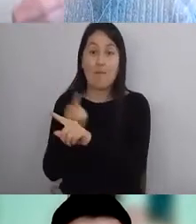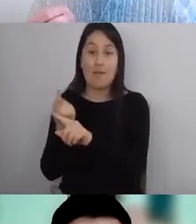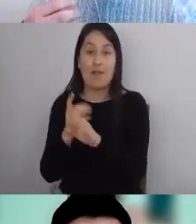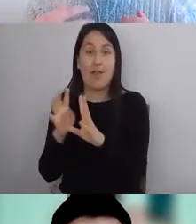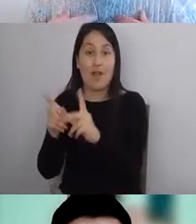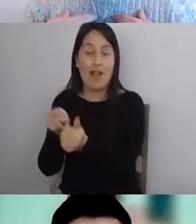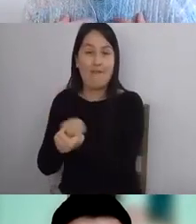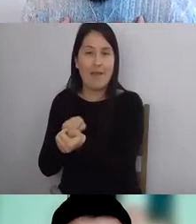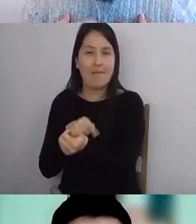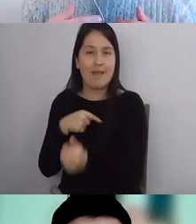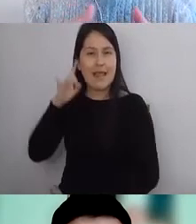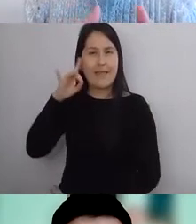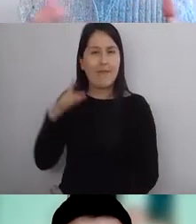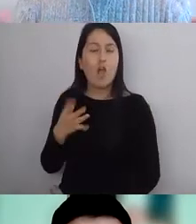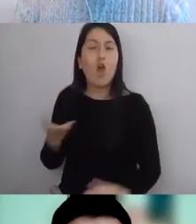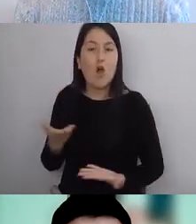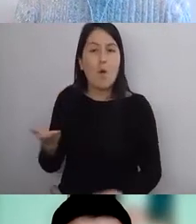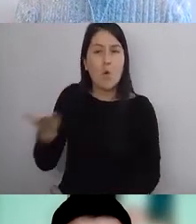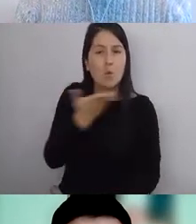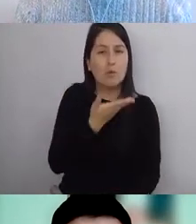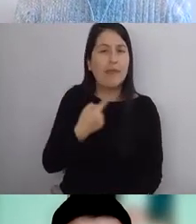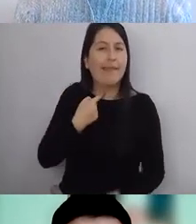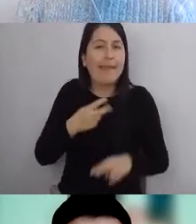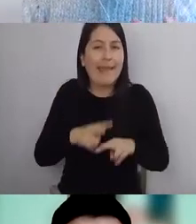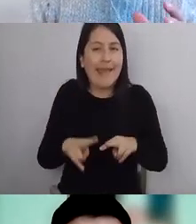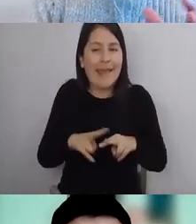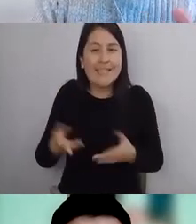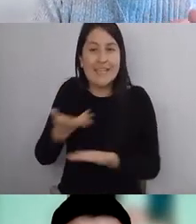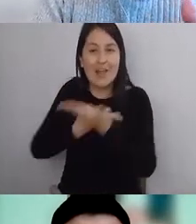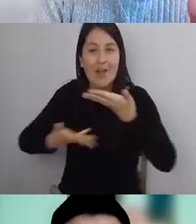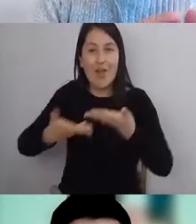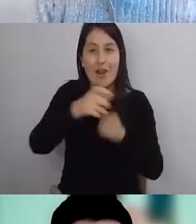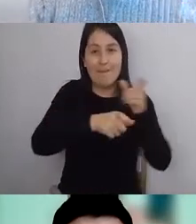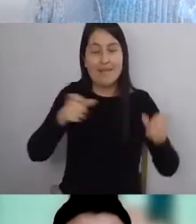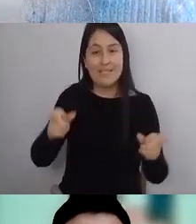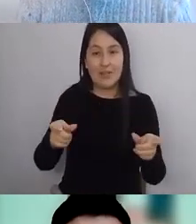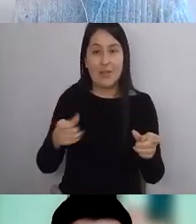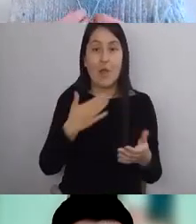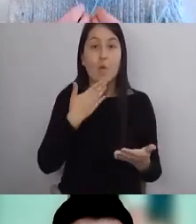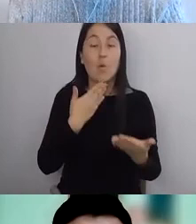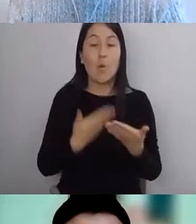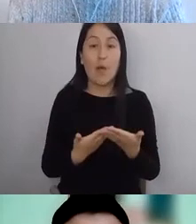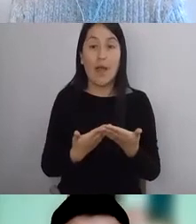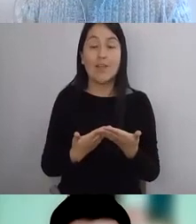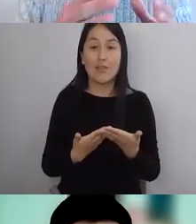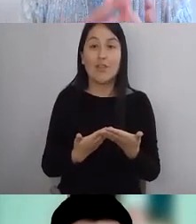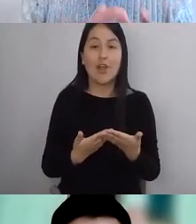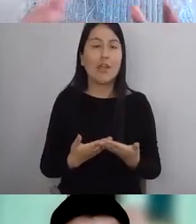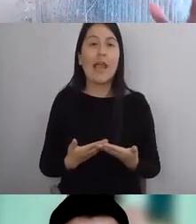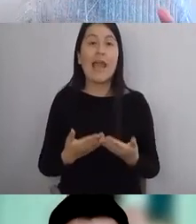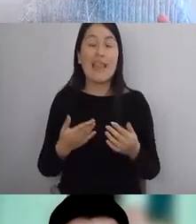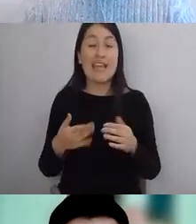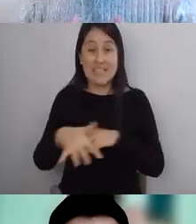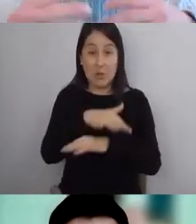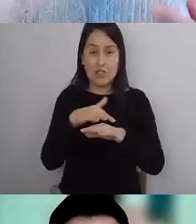tener conciencia de cómo ustedes se desenvuelven con otras personas. Cómo cuando se generan estas situaciones, cómo actúo. Y después de